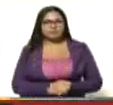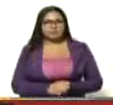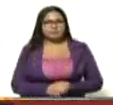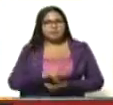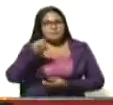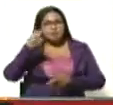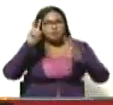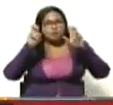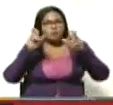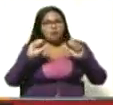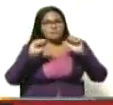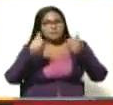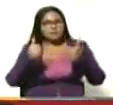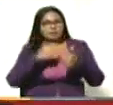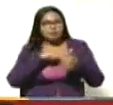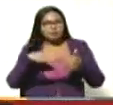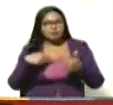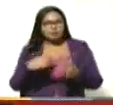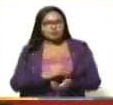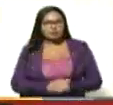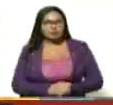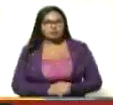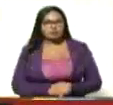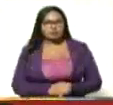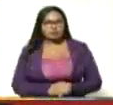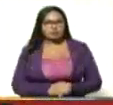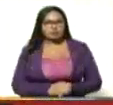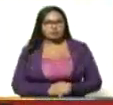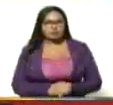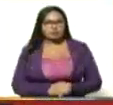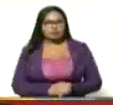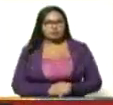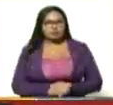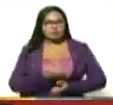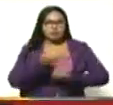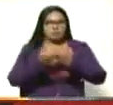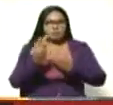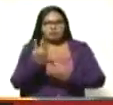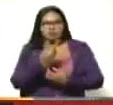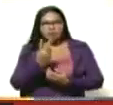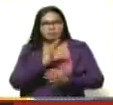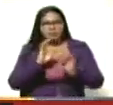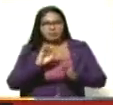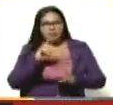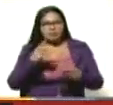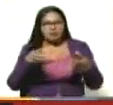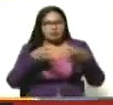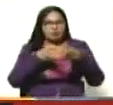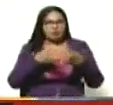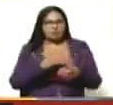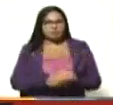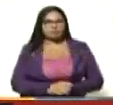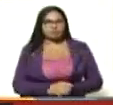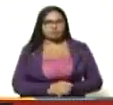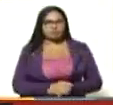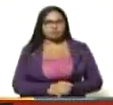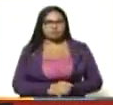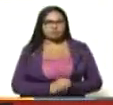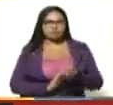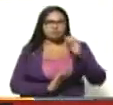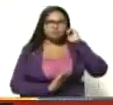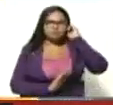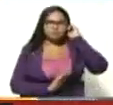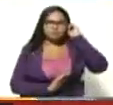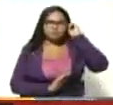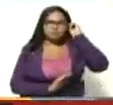new way going forward, para sostener lo que estamos buscando, la reunión entre